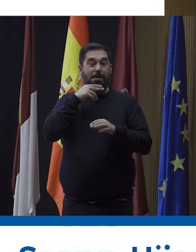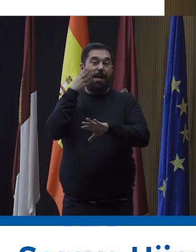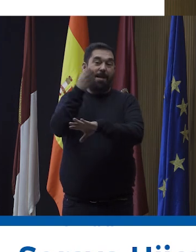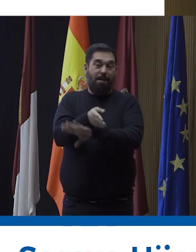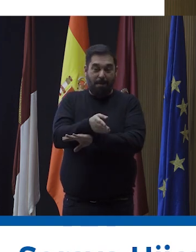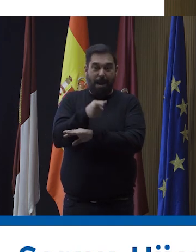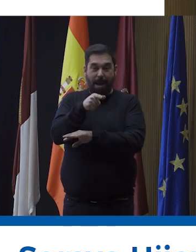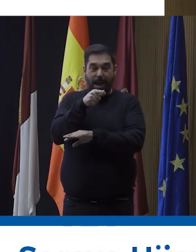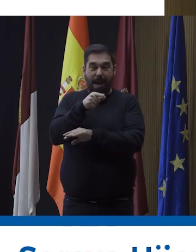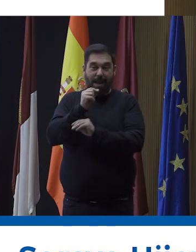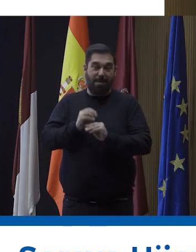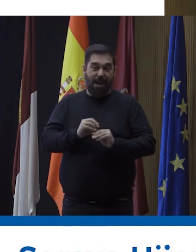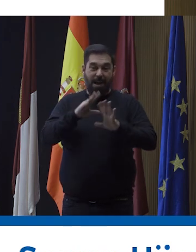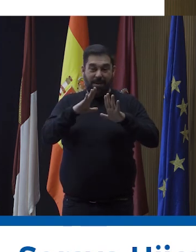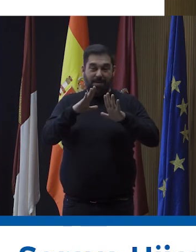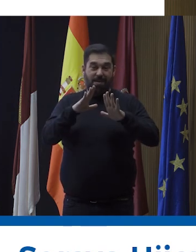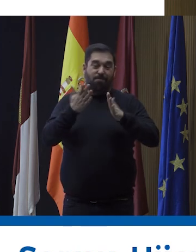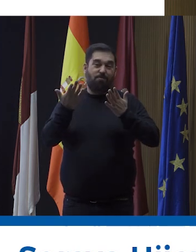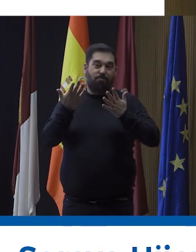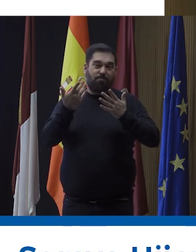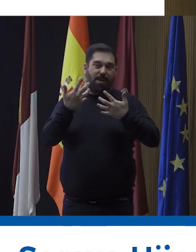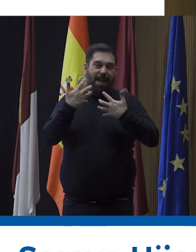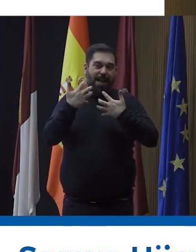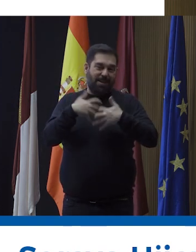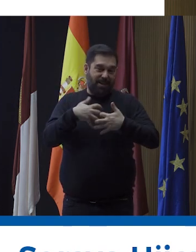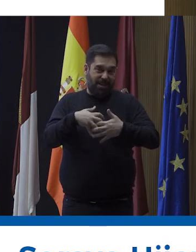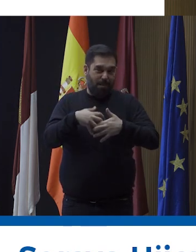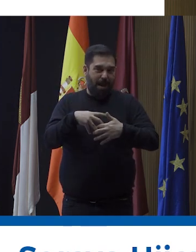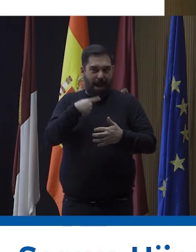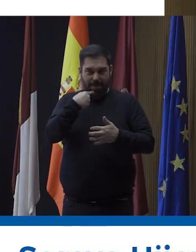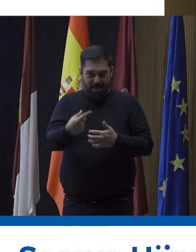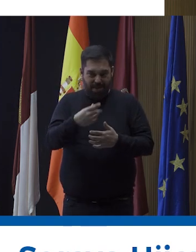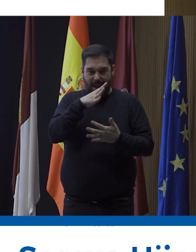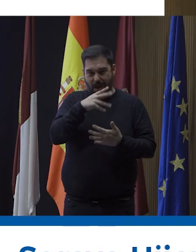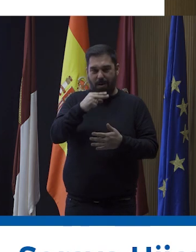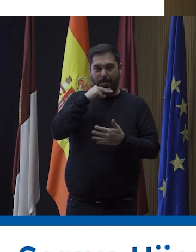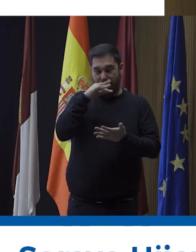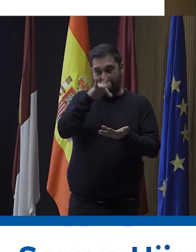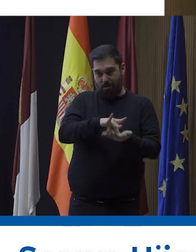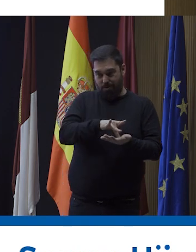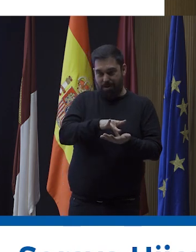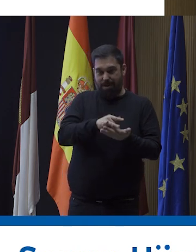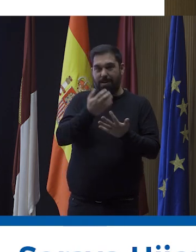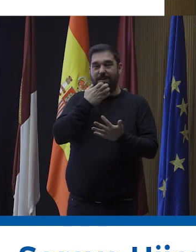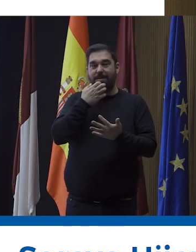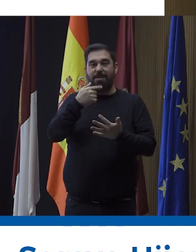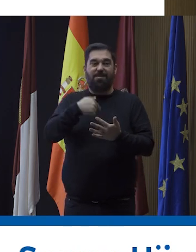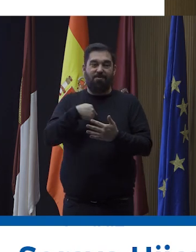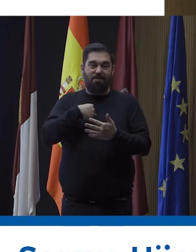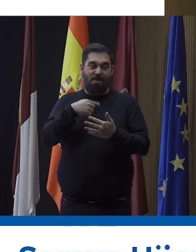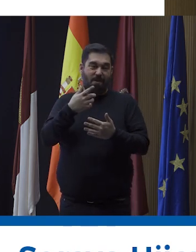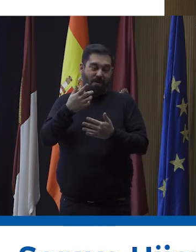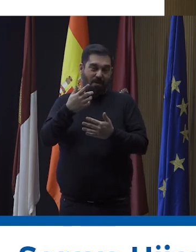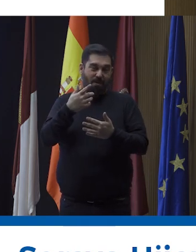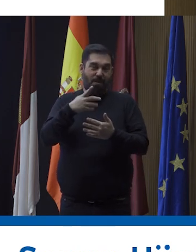punto de vista neurológico todos los sistemas para decirle a la vejiga, hola, vamos a orinar, ¿vale? Y si yo corto el chorro de